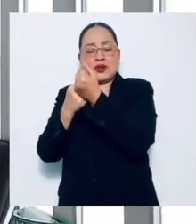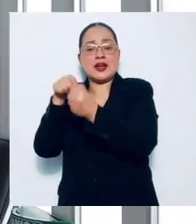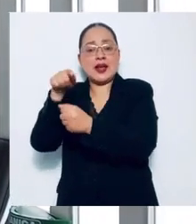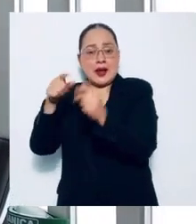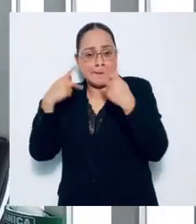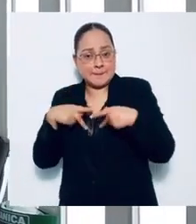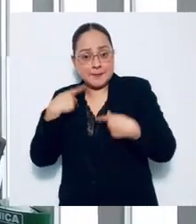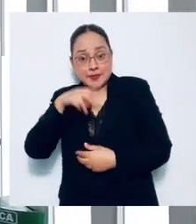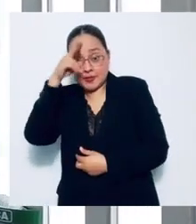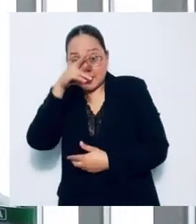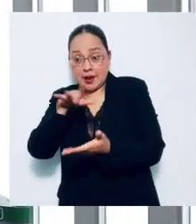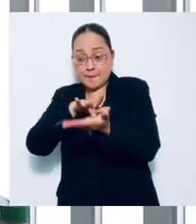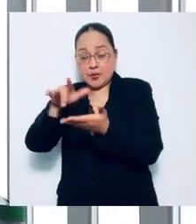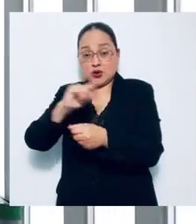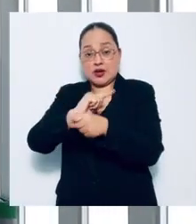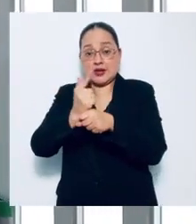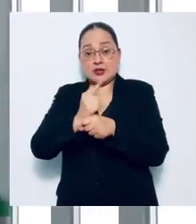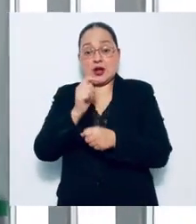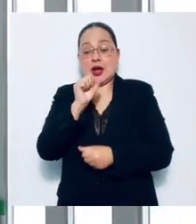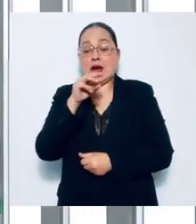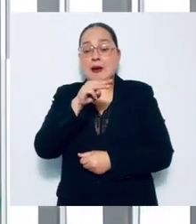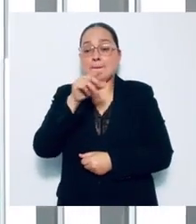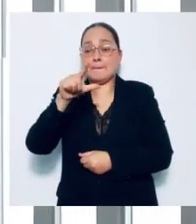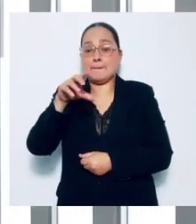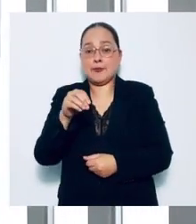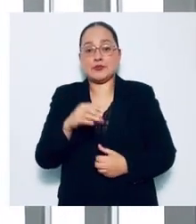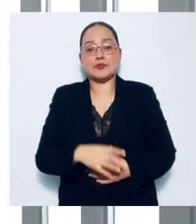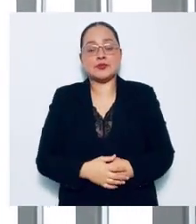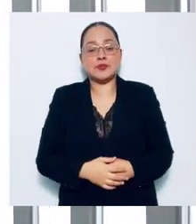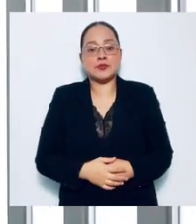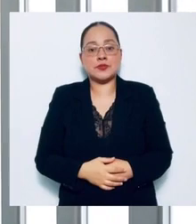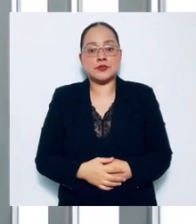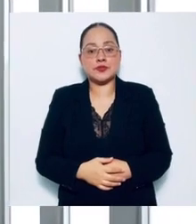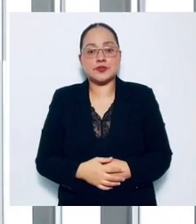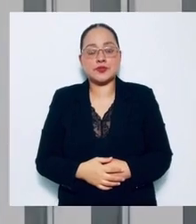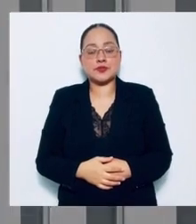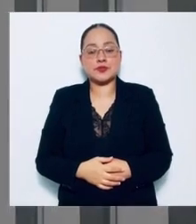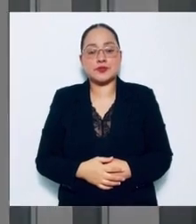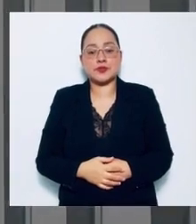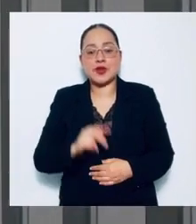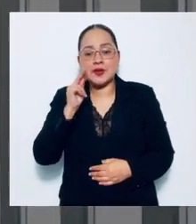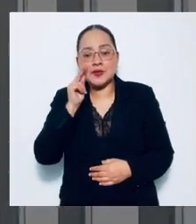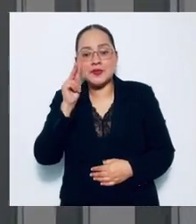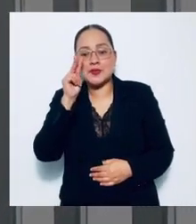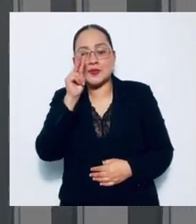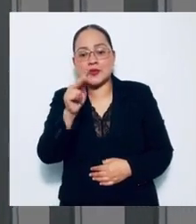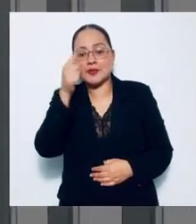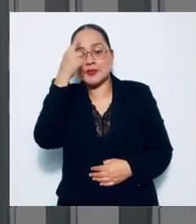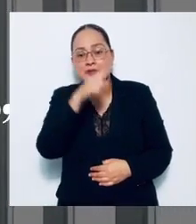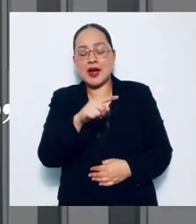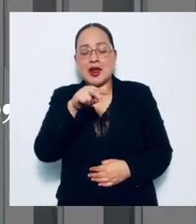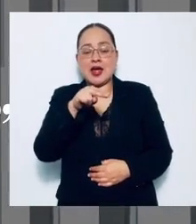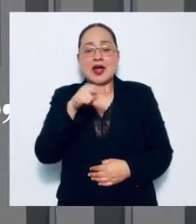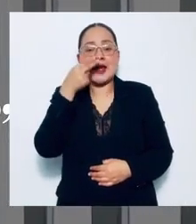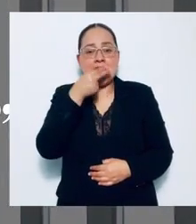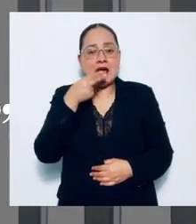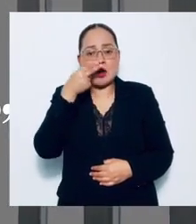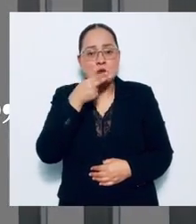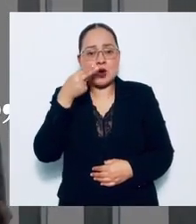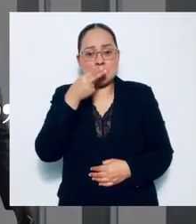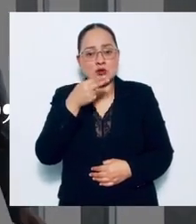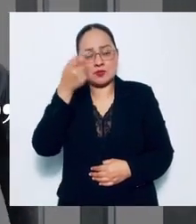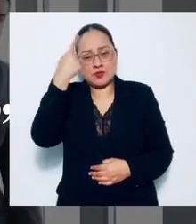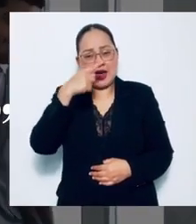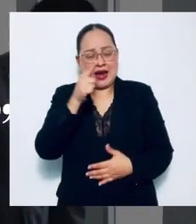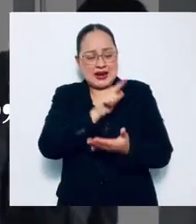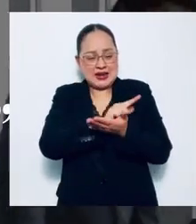de México y respalda al licenciado Andrés Manuel López Obrador. Te vimos en una purificación de ceremonia náhuatl.